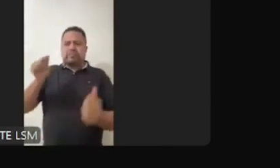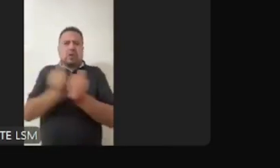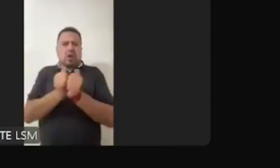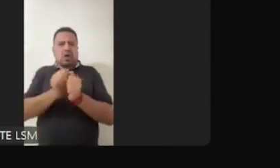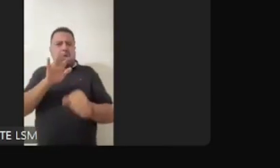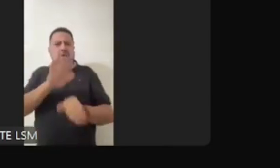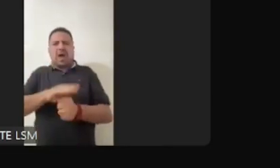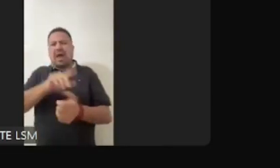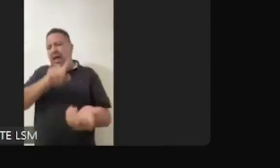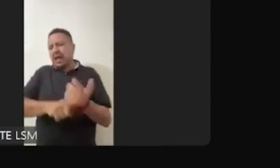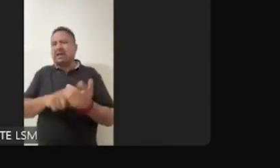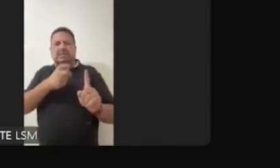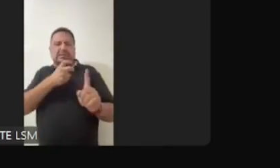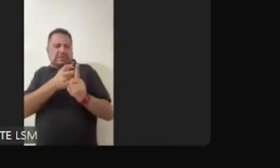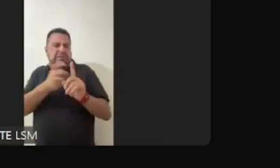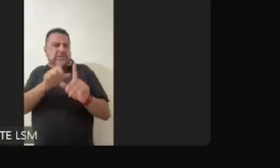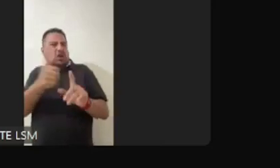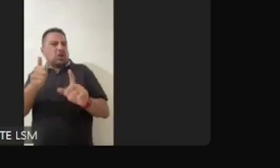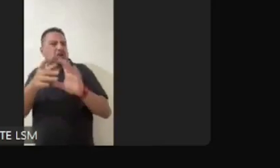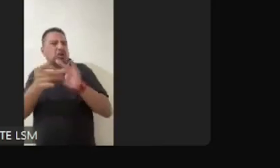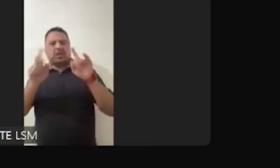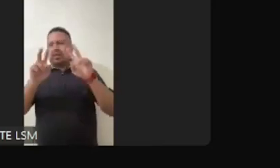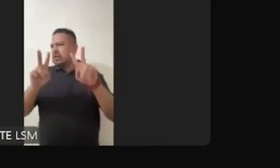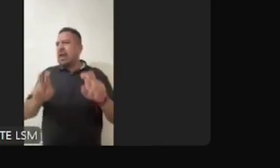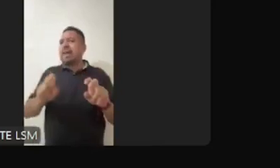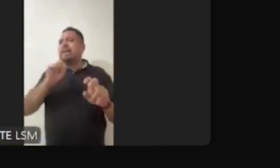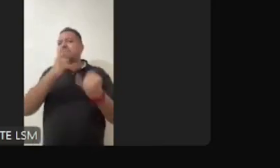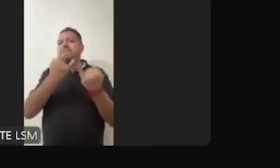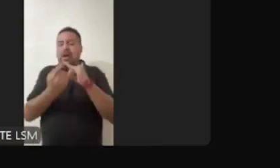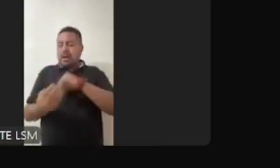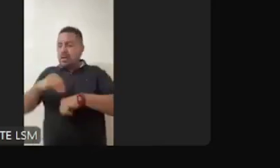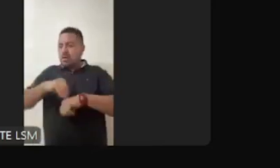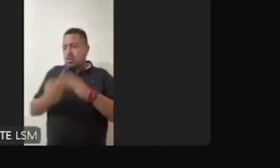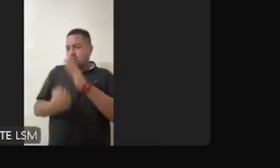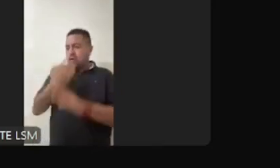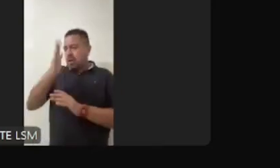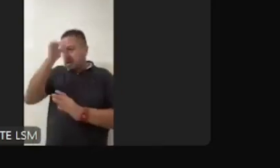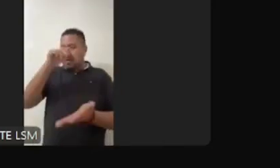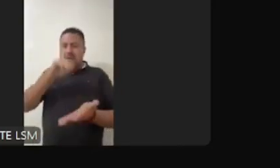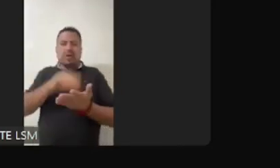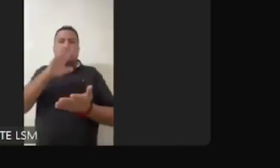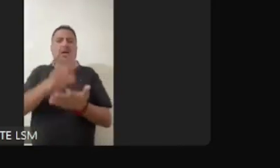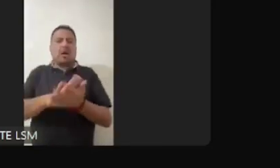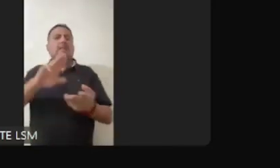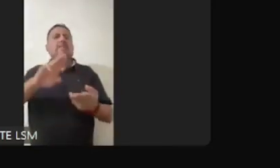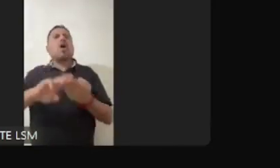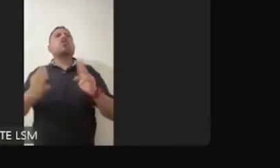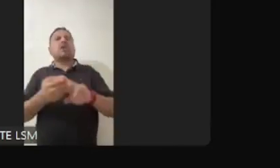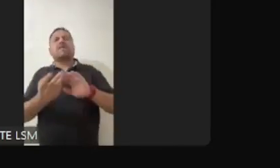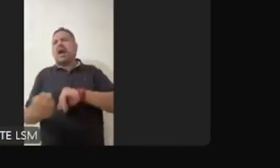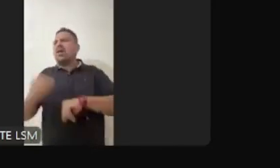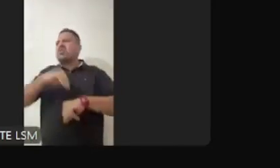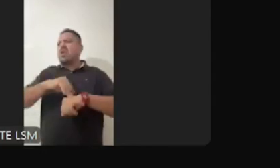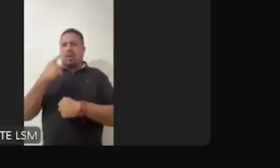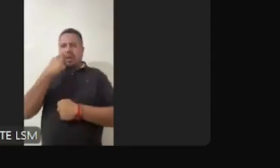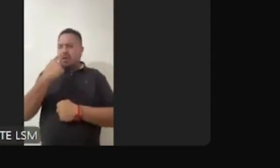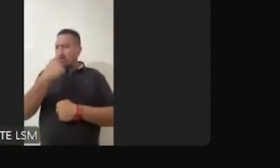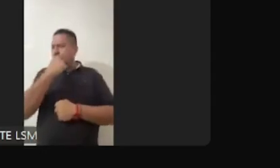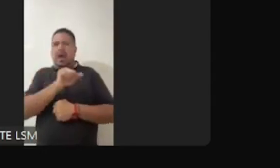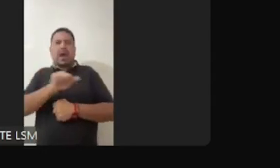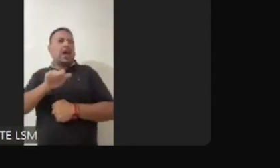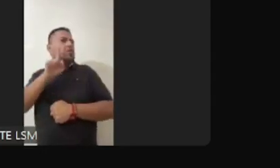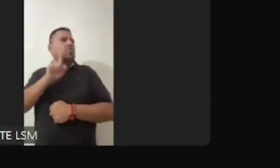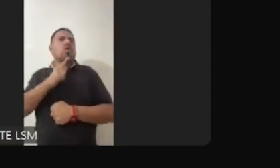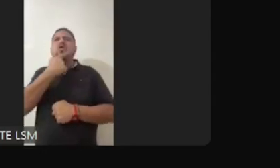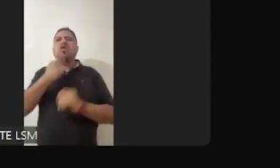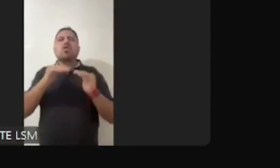jurisdicción entre otras cuestiones emitiera un nuevo acuerdo debidamente fundado y motivado aplicando una perspectiva de género en la